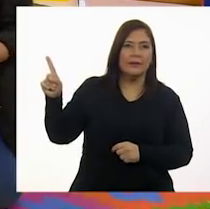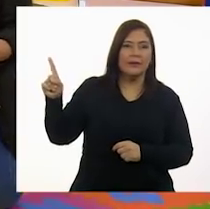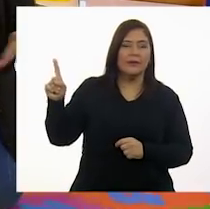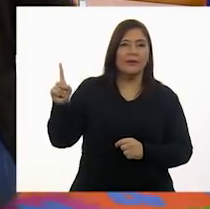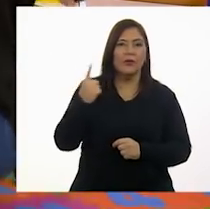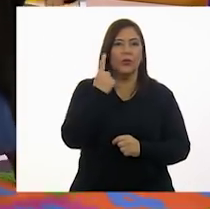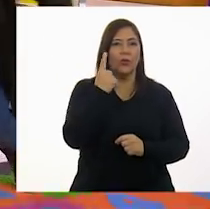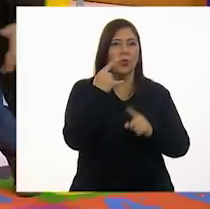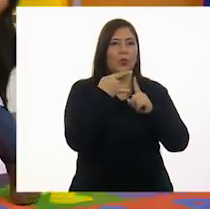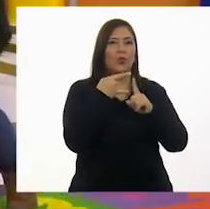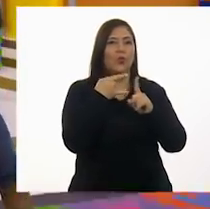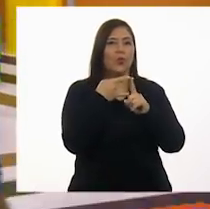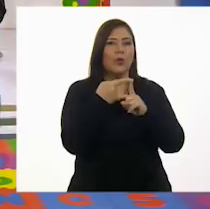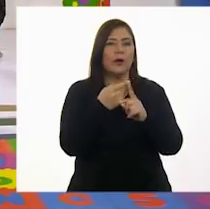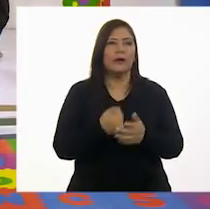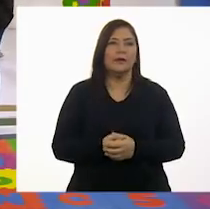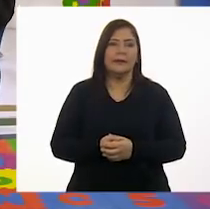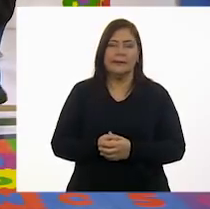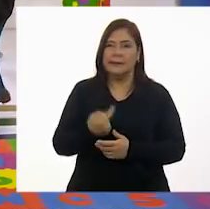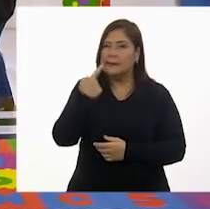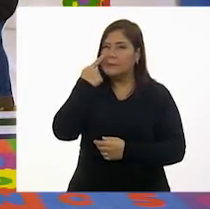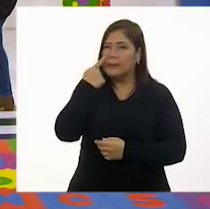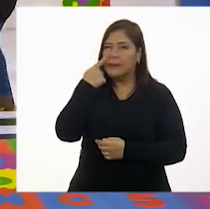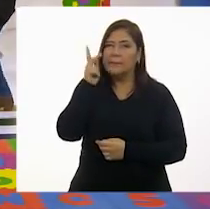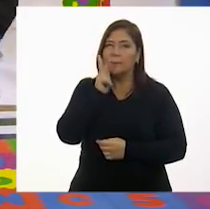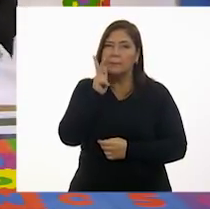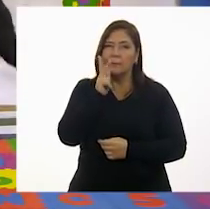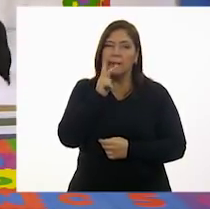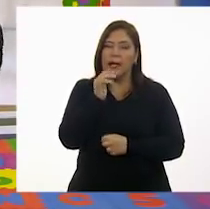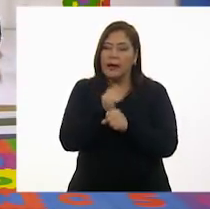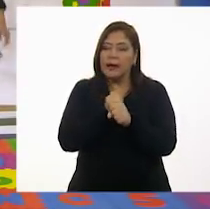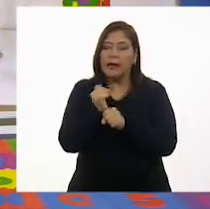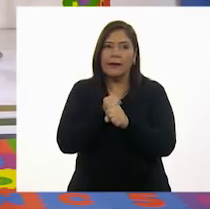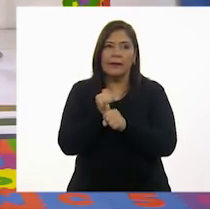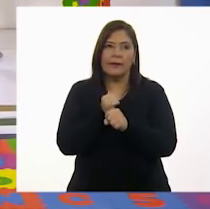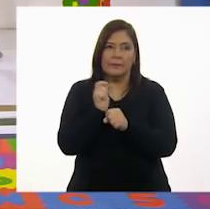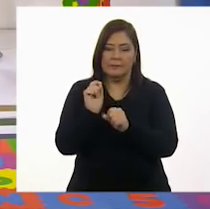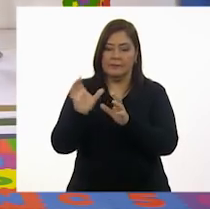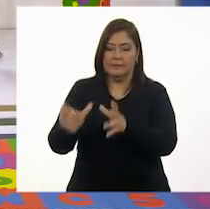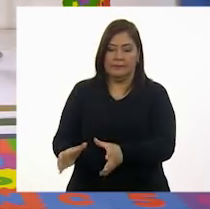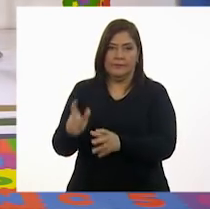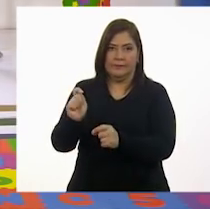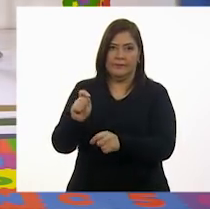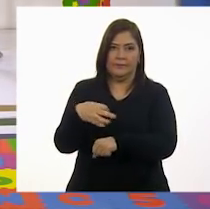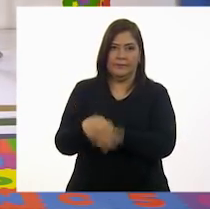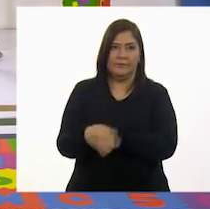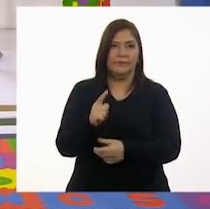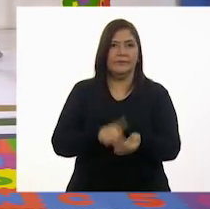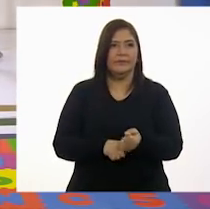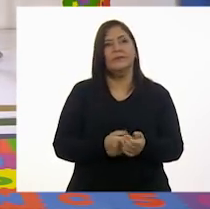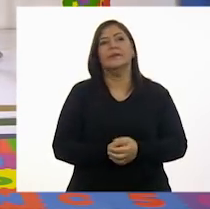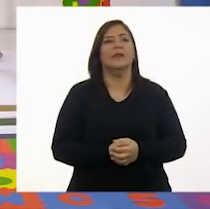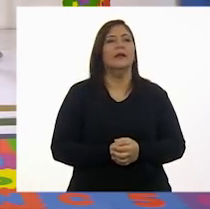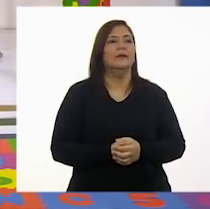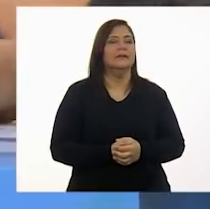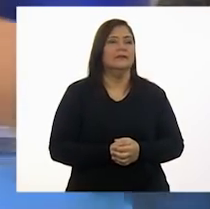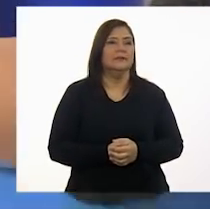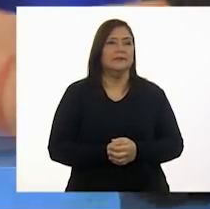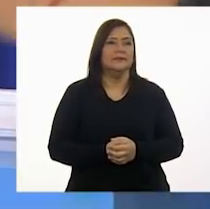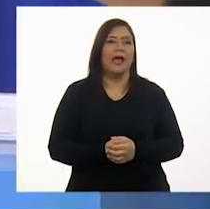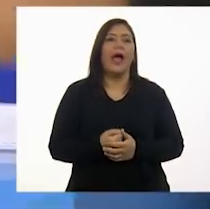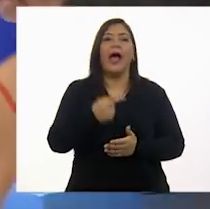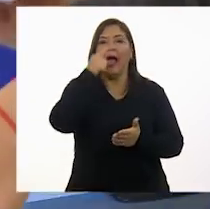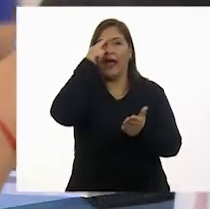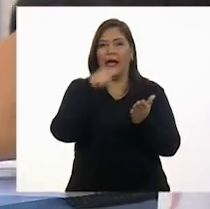cuadrado? A ver, voy a averiguarlo. Mientras, dejo este ahí. Ay, creo que es